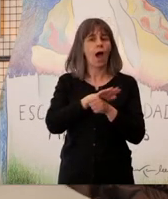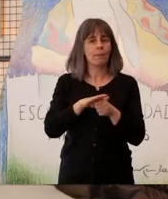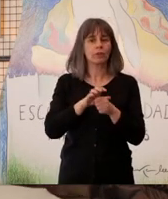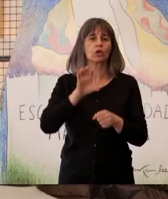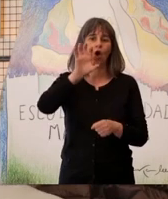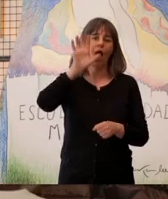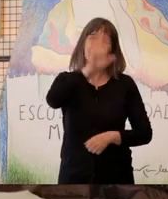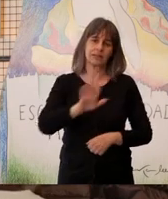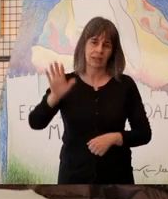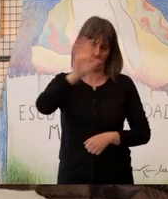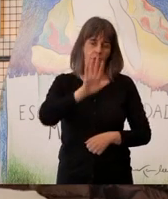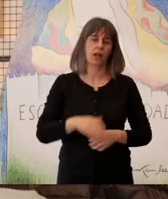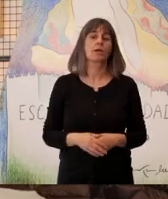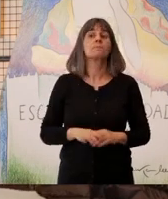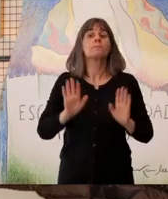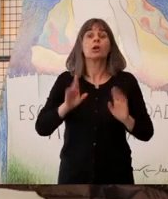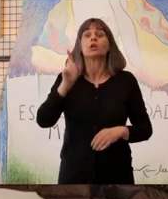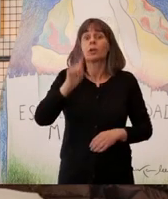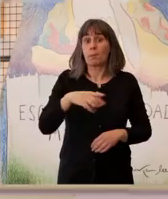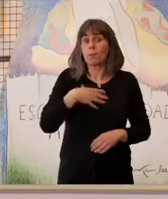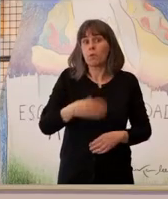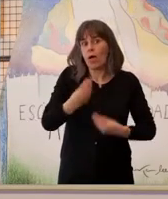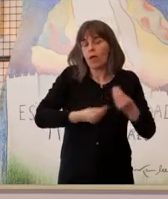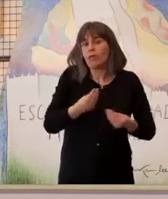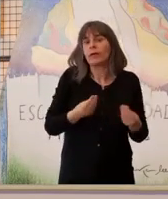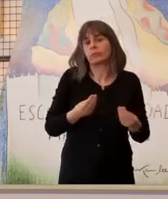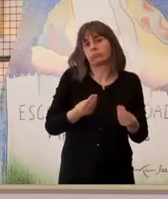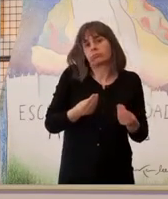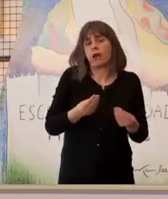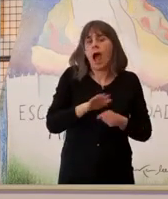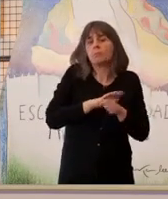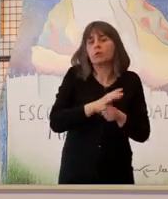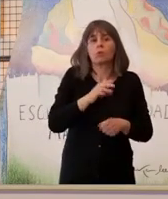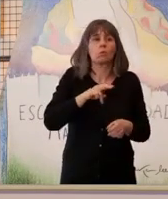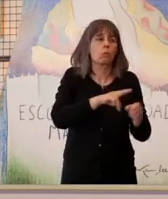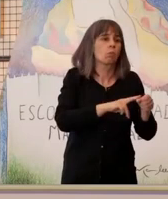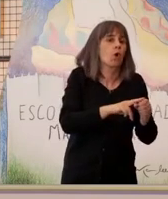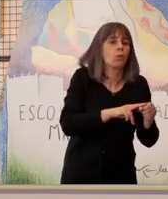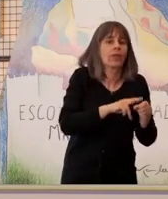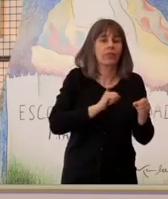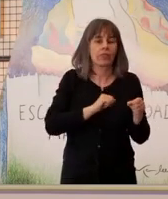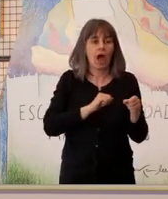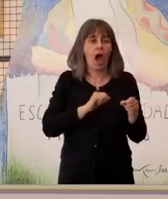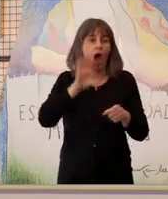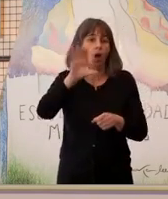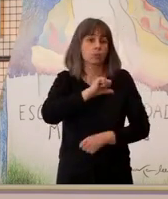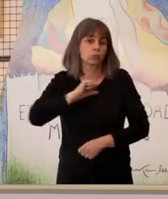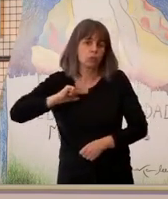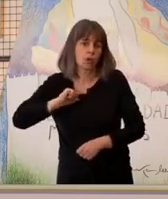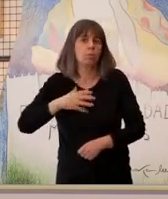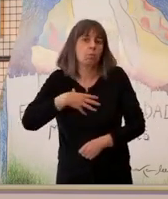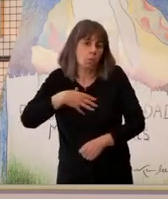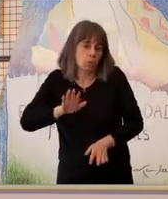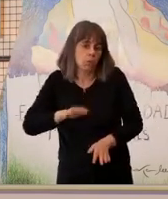pero también se puede hacer en un ámbito reducido en un ámbito de una provincia o en un ámbito de una de una autonomía